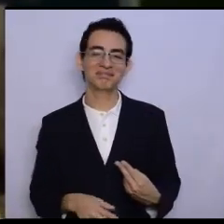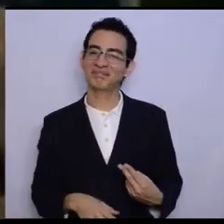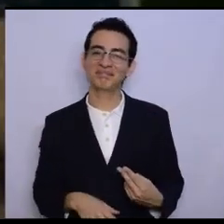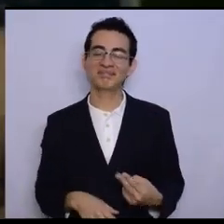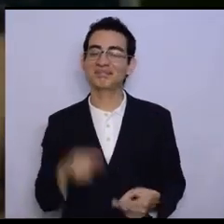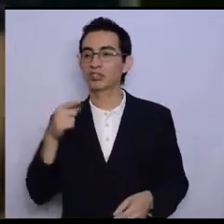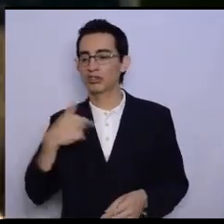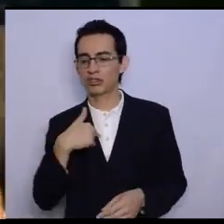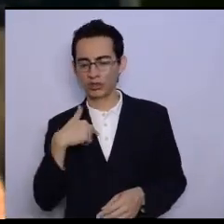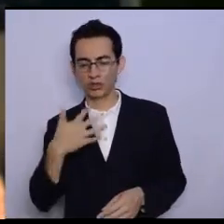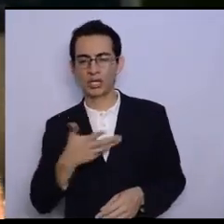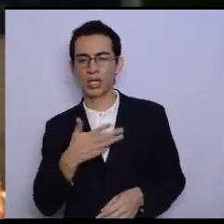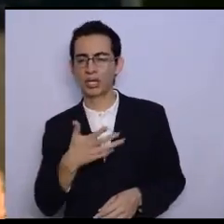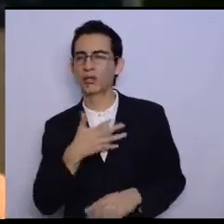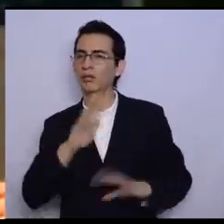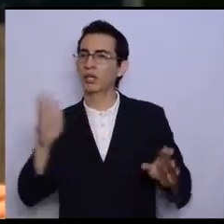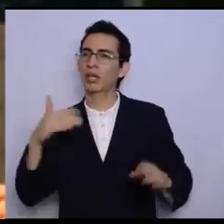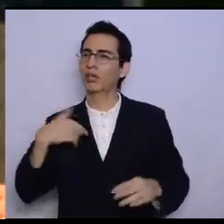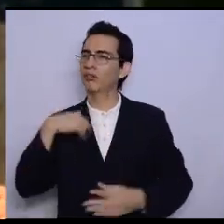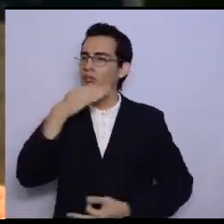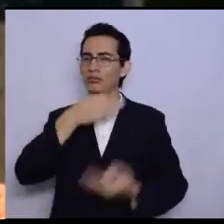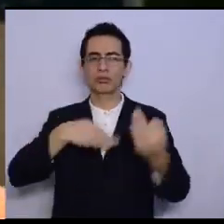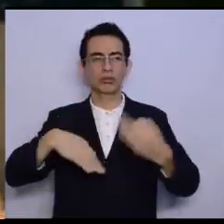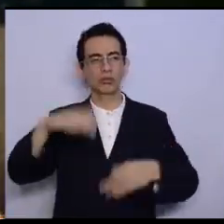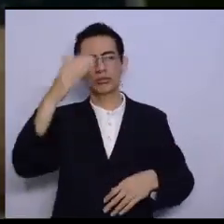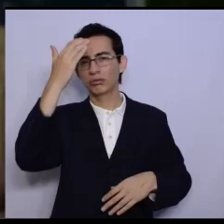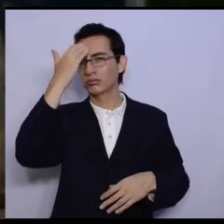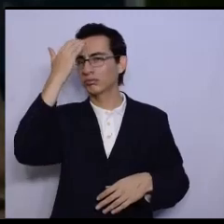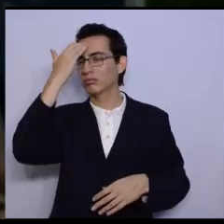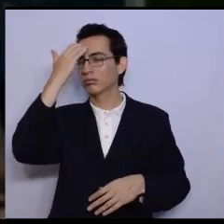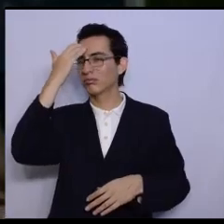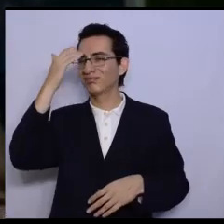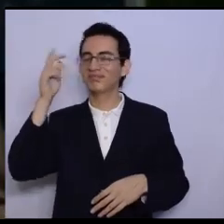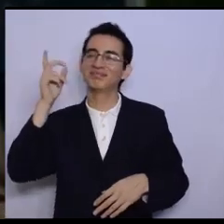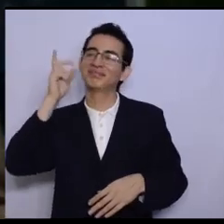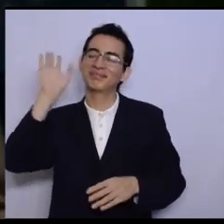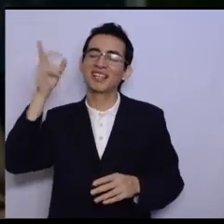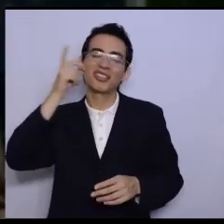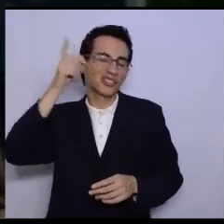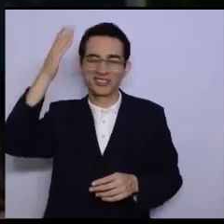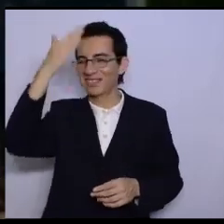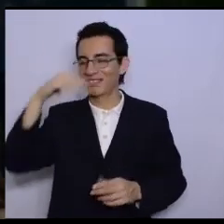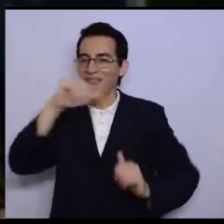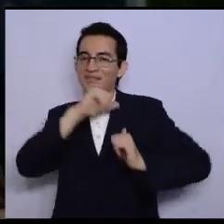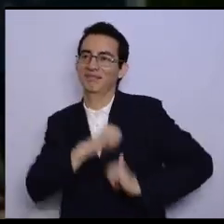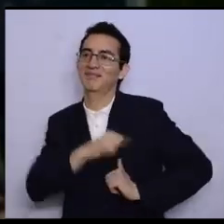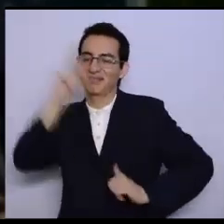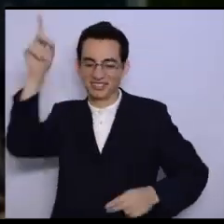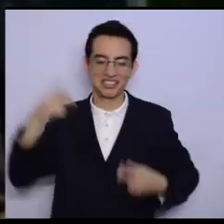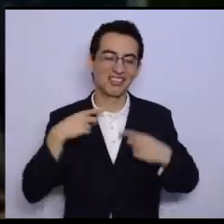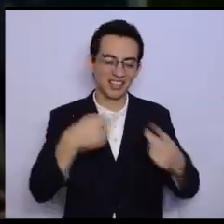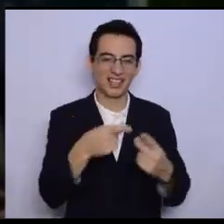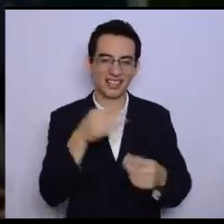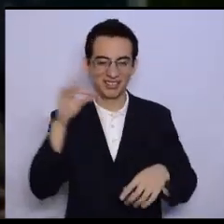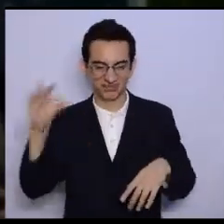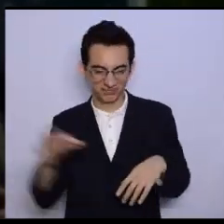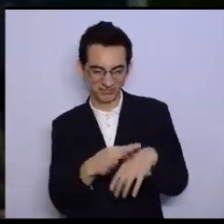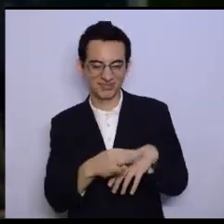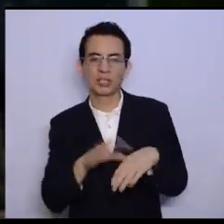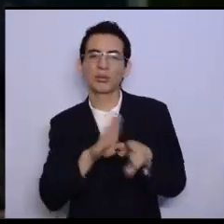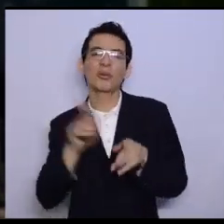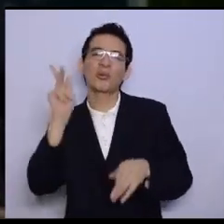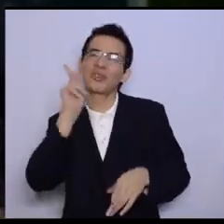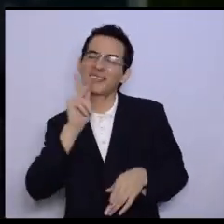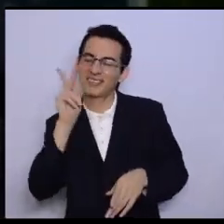Que tú ya tienes las revelaciones que nadie tiene, cálmate, porque el aguijón, bueno, Dios se va a encargar de bajártelo. Y